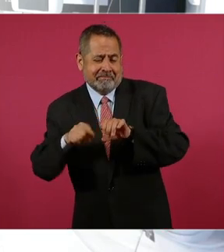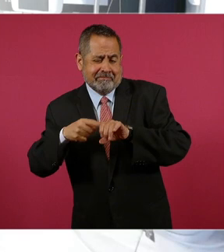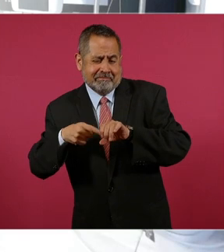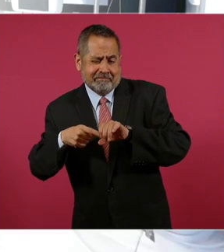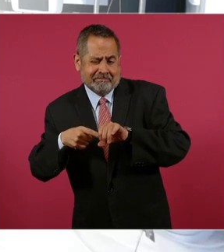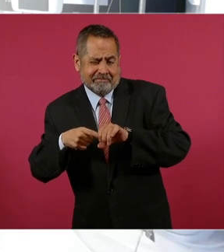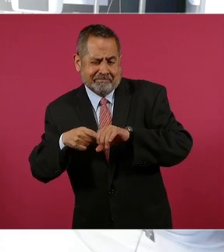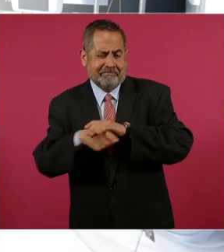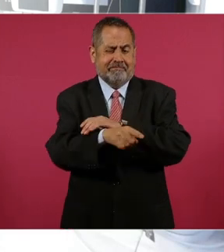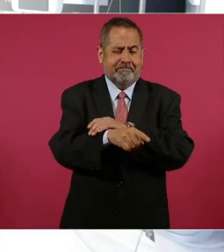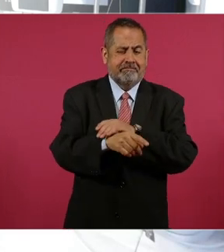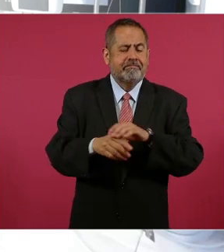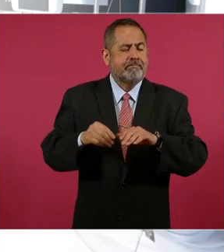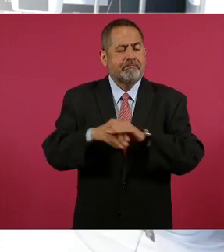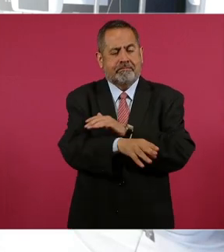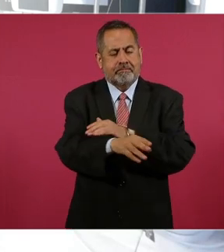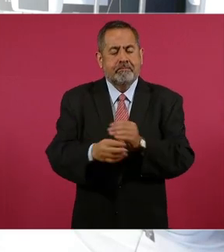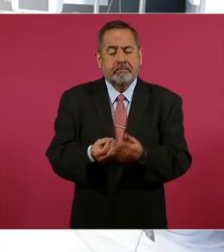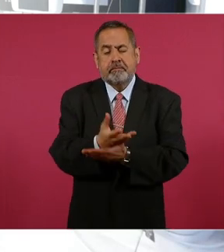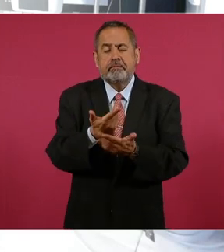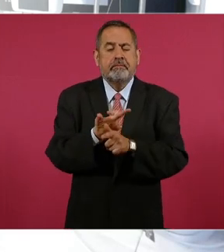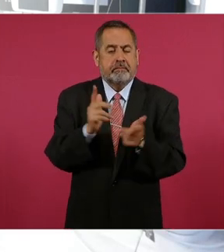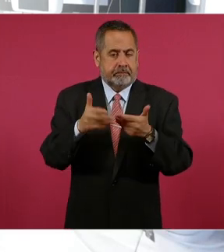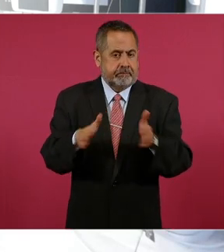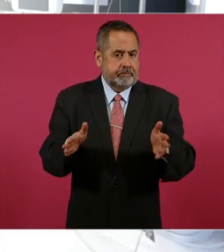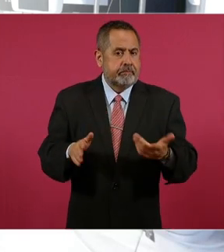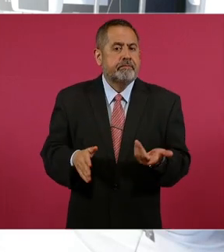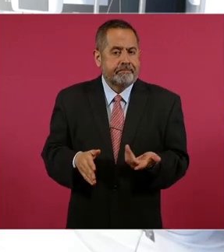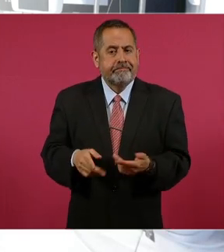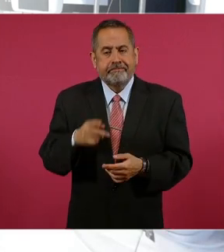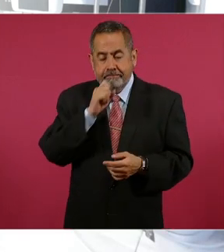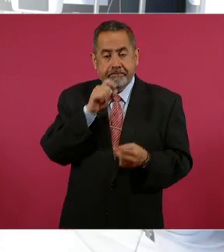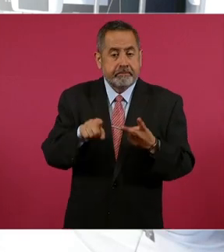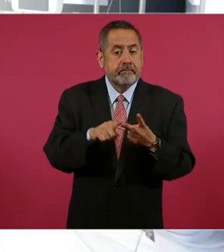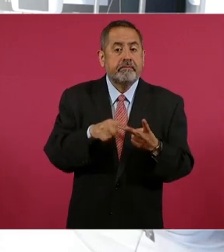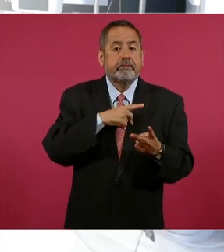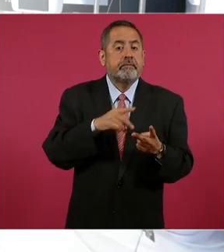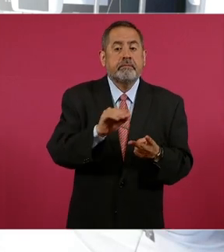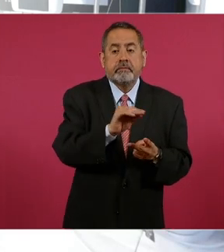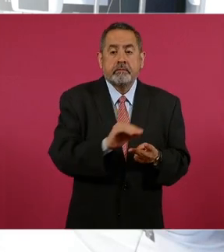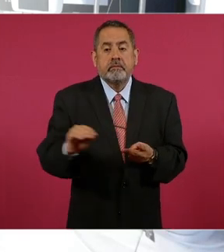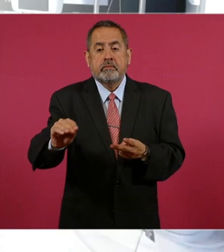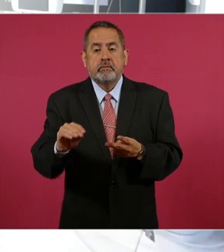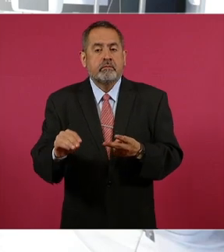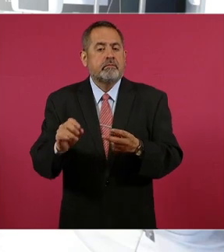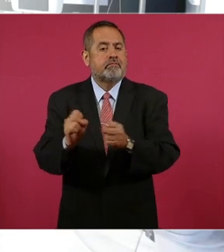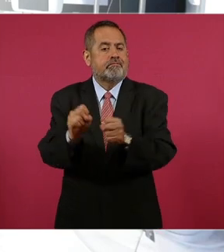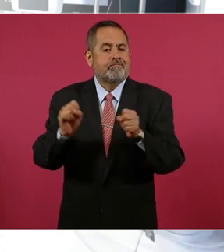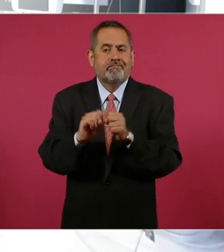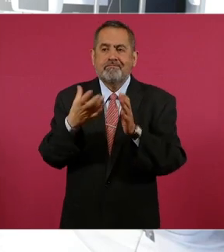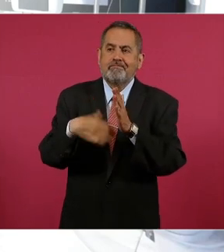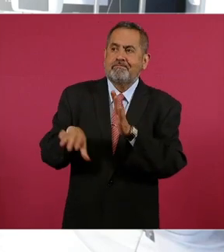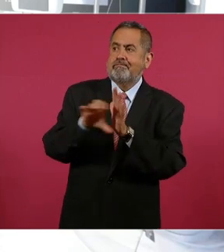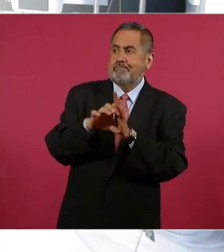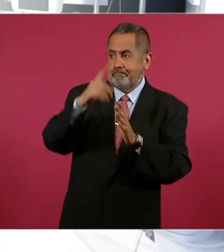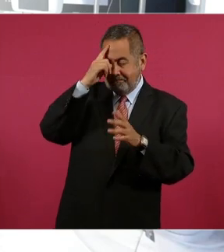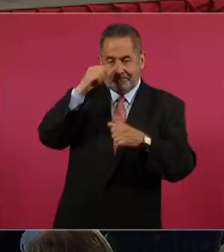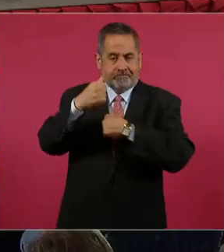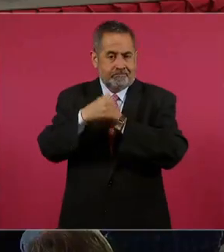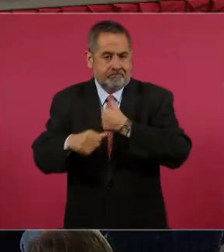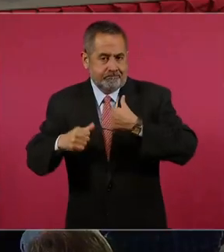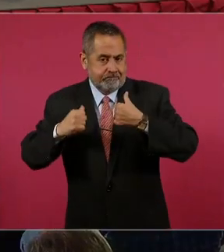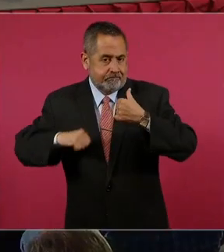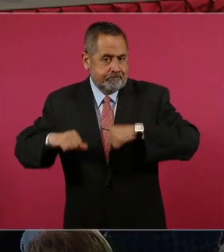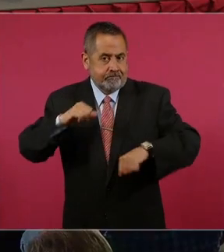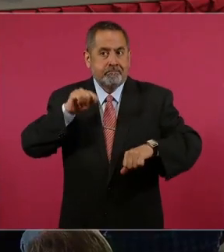pero también no solamente eso, sino el acceso a las salas de hemodinamia. Las salas de hemodinamia